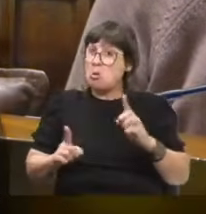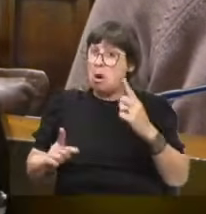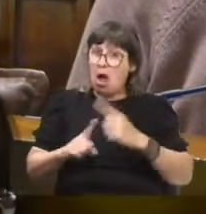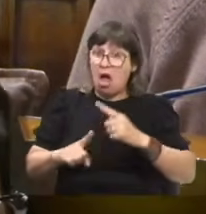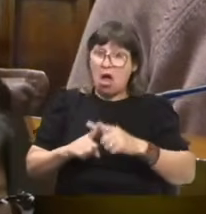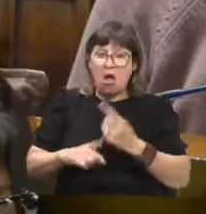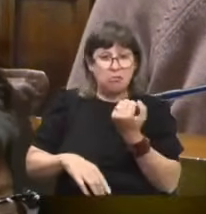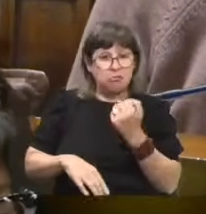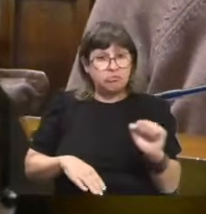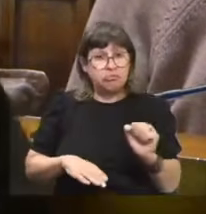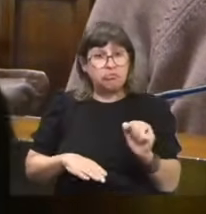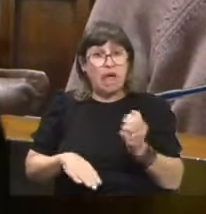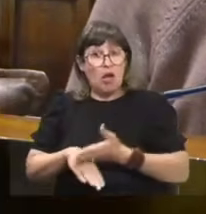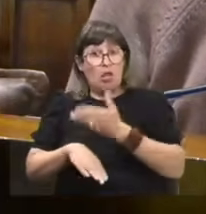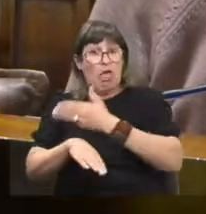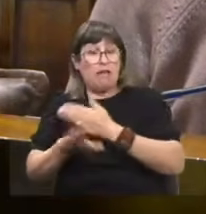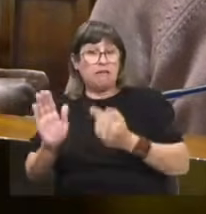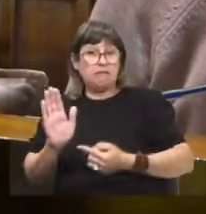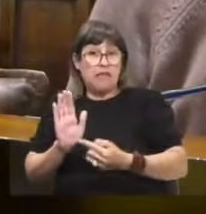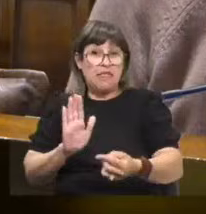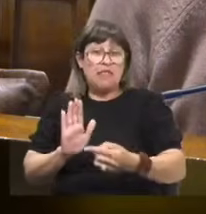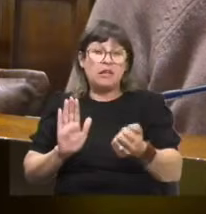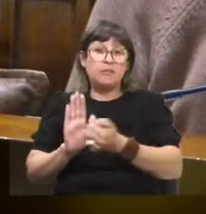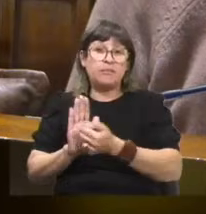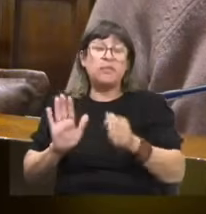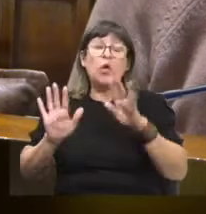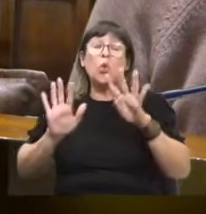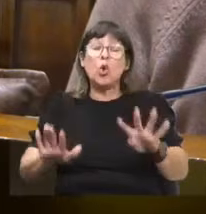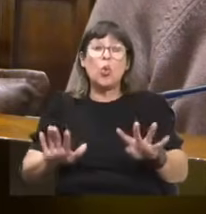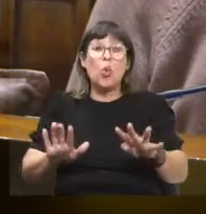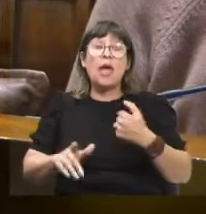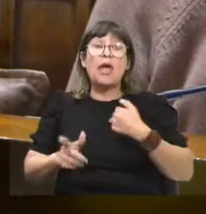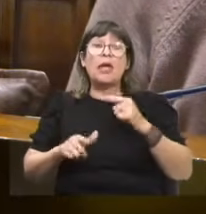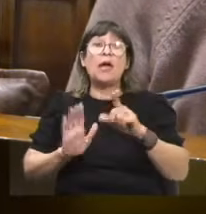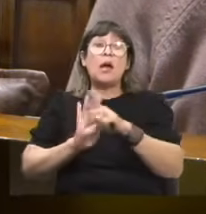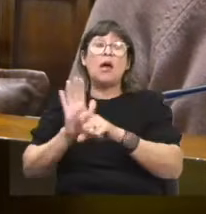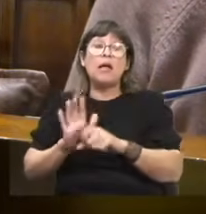lo preceptuado por el artículo 9 de la Ley